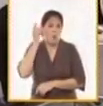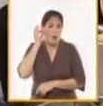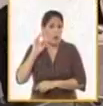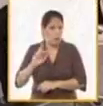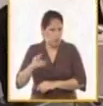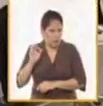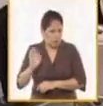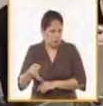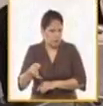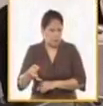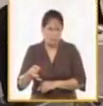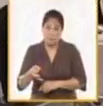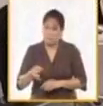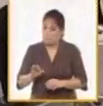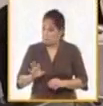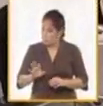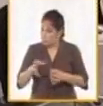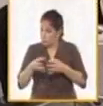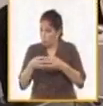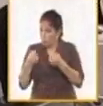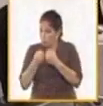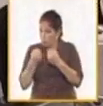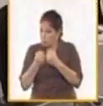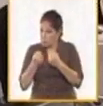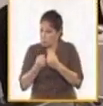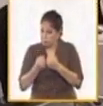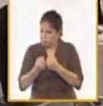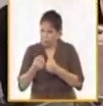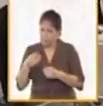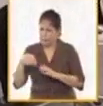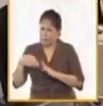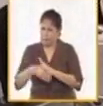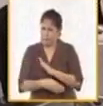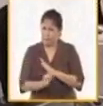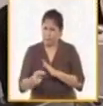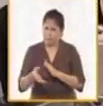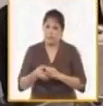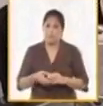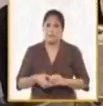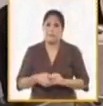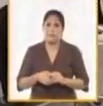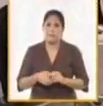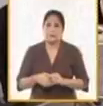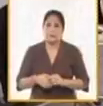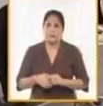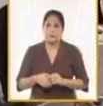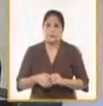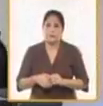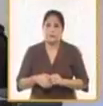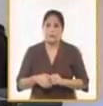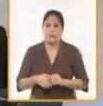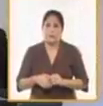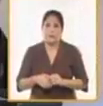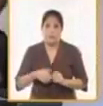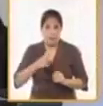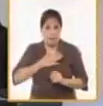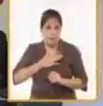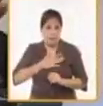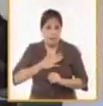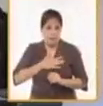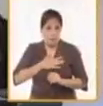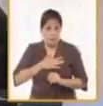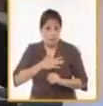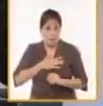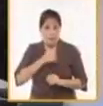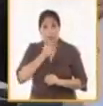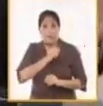vez el rostro de la oposición, muestra una crisis. Incluso una figura a la que la propia prensa